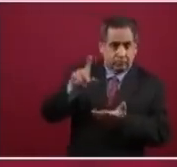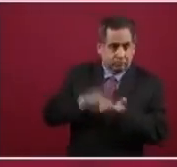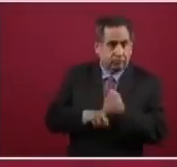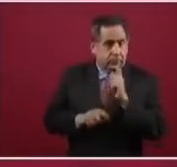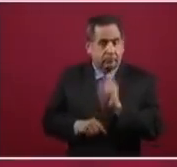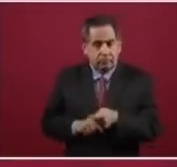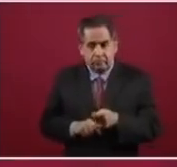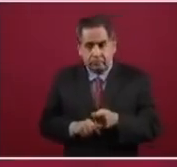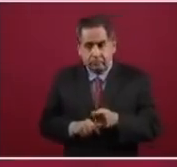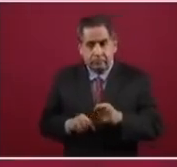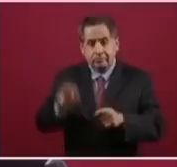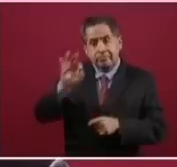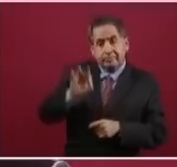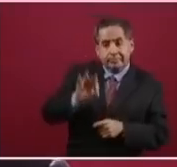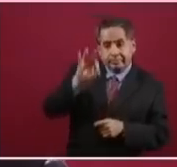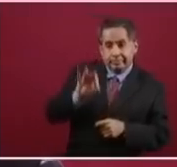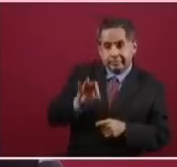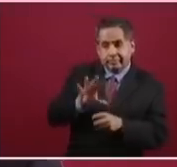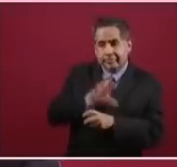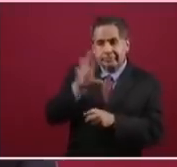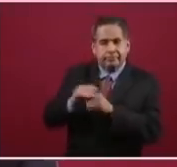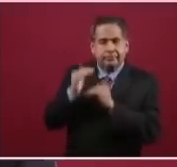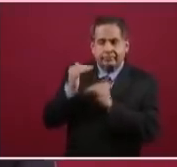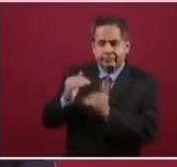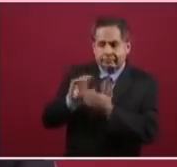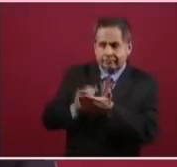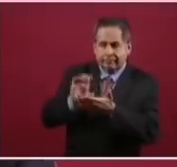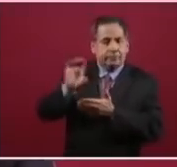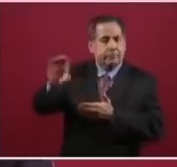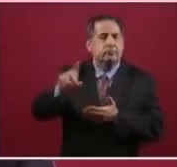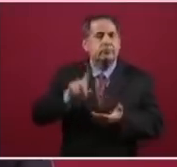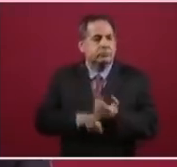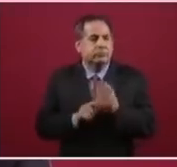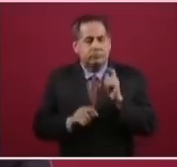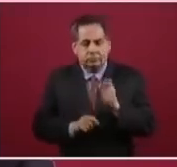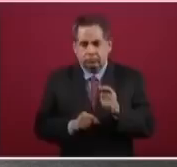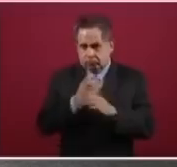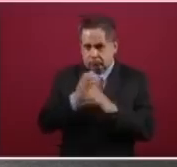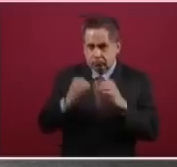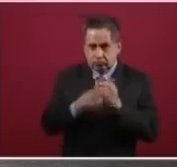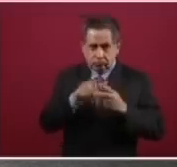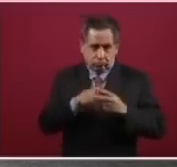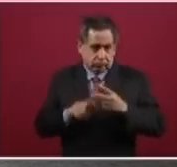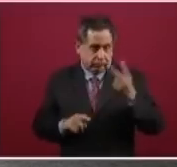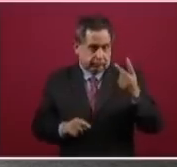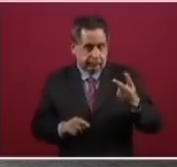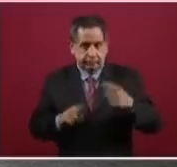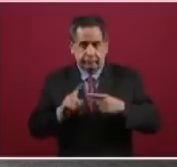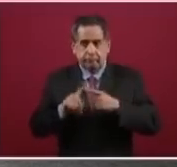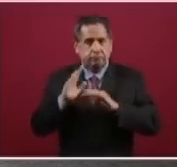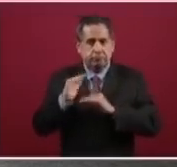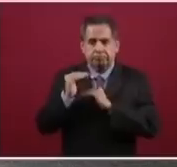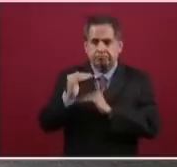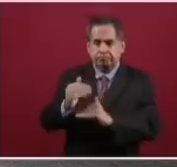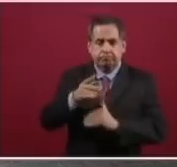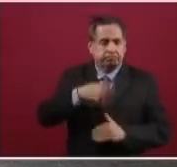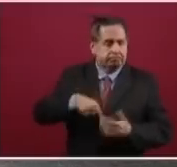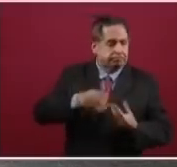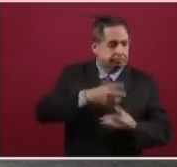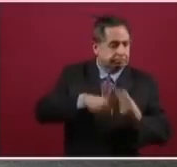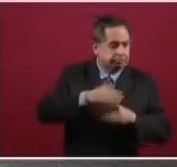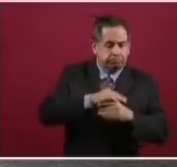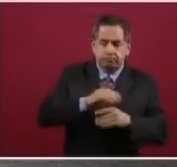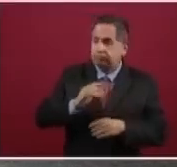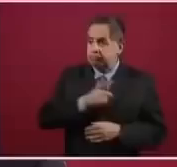el pago de intereses está acotado y es el resultado de dos cosas una que se ha estabilizado el crecimiento de la deuda